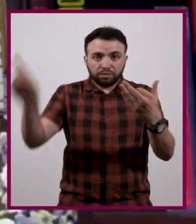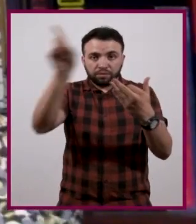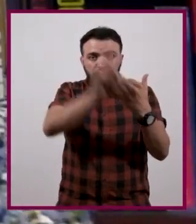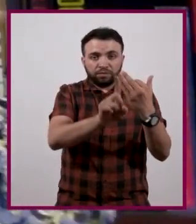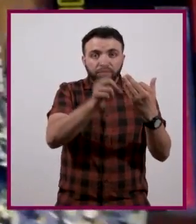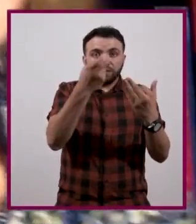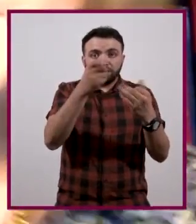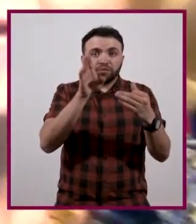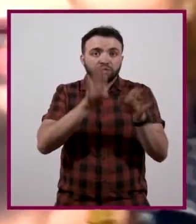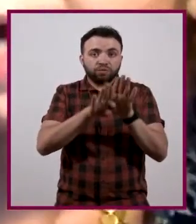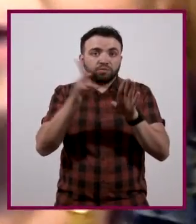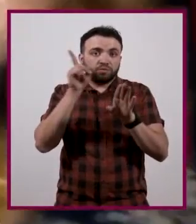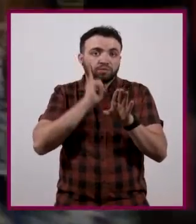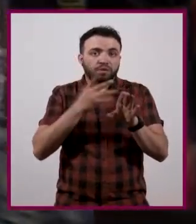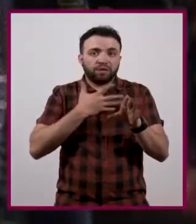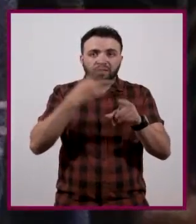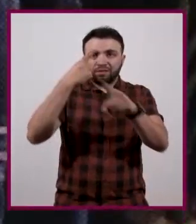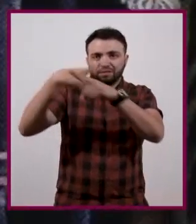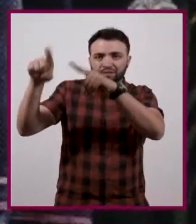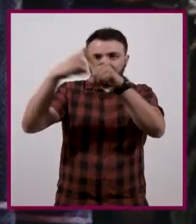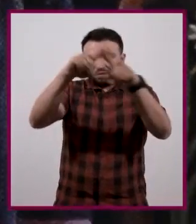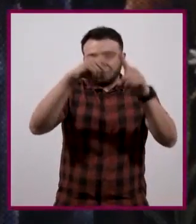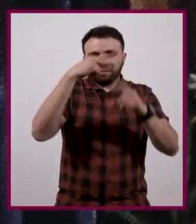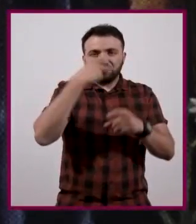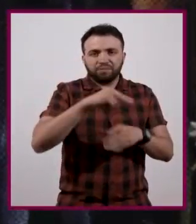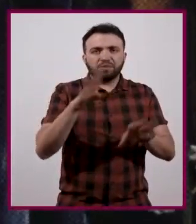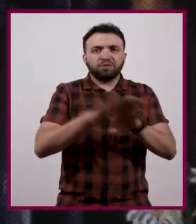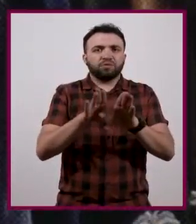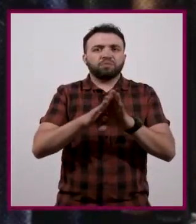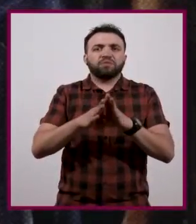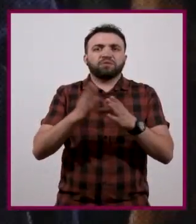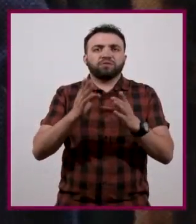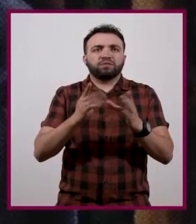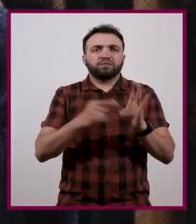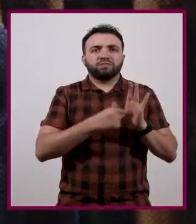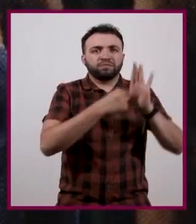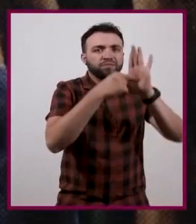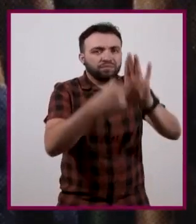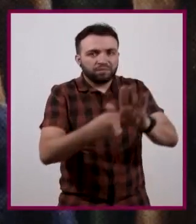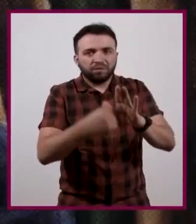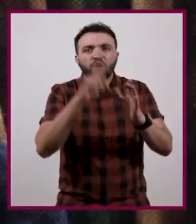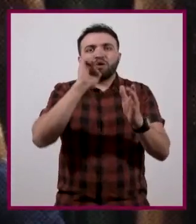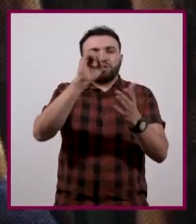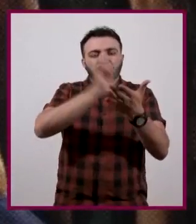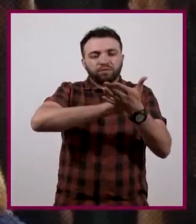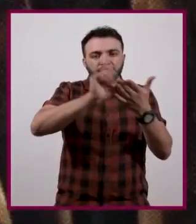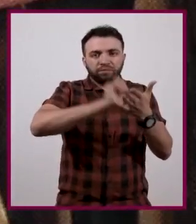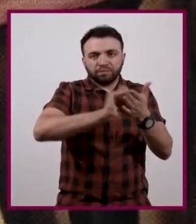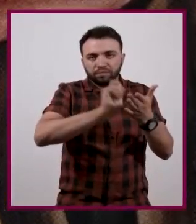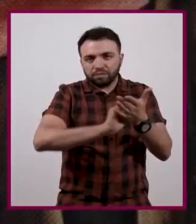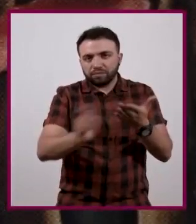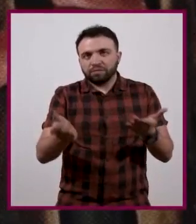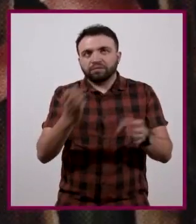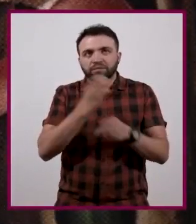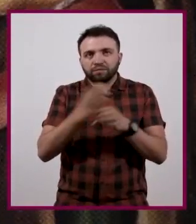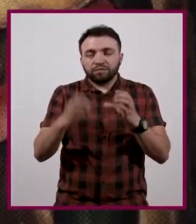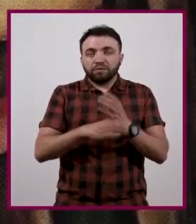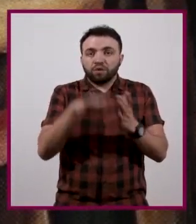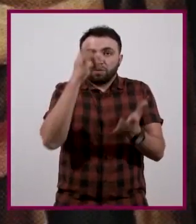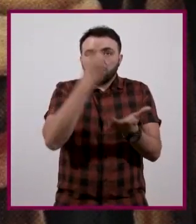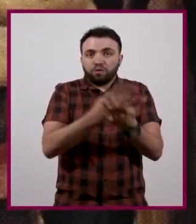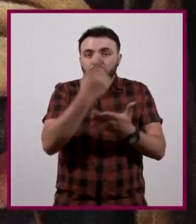en el arte mexicano, tanto a través de exposiciones como de textos, y no solamente